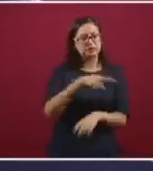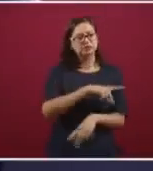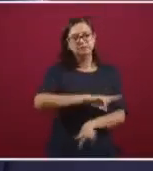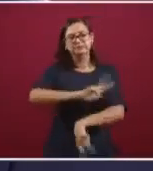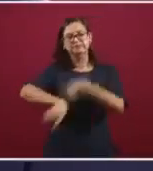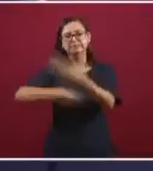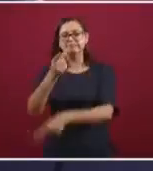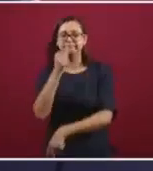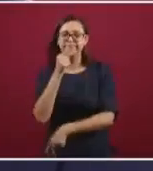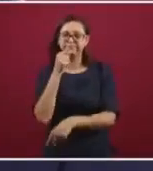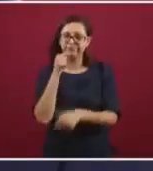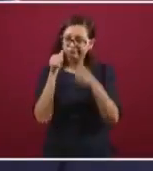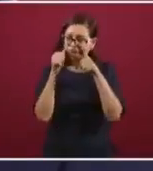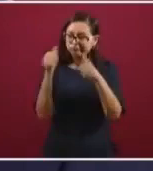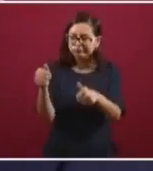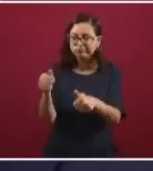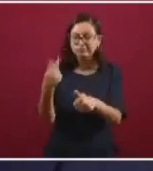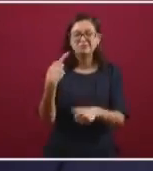pero no